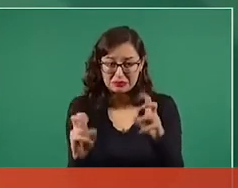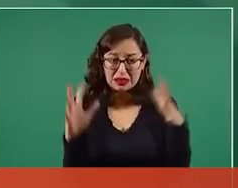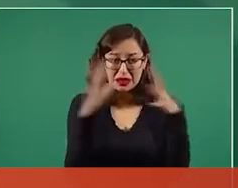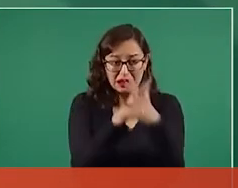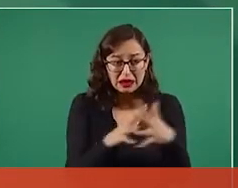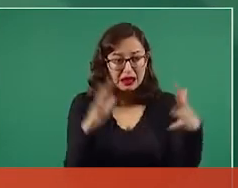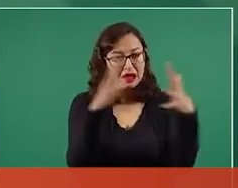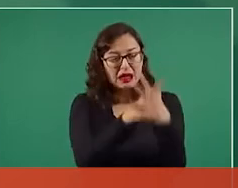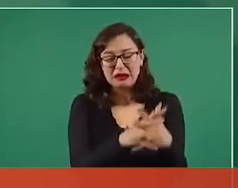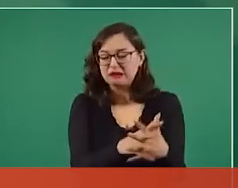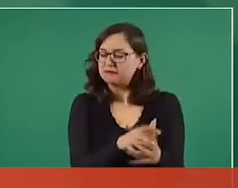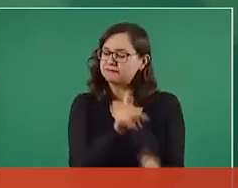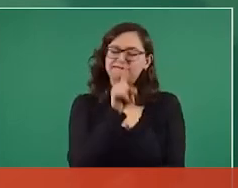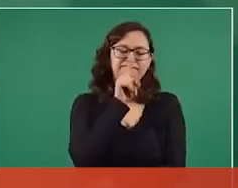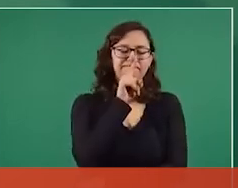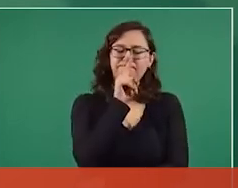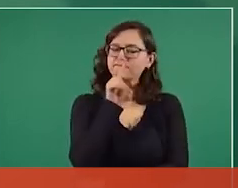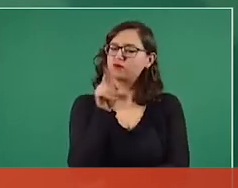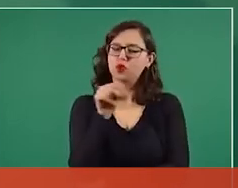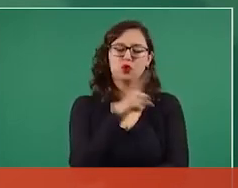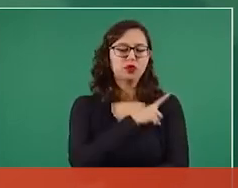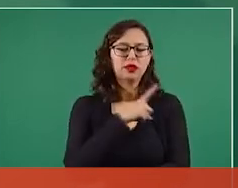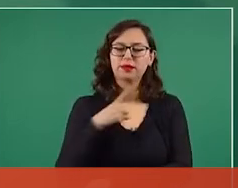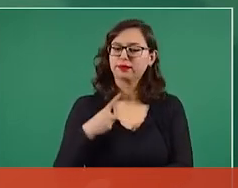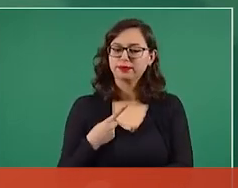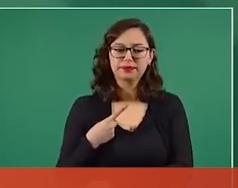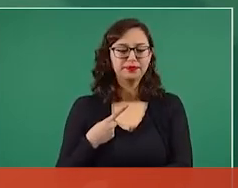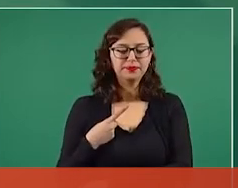en su apogeo la